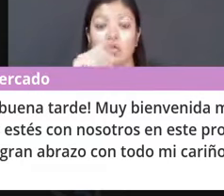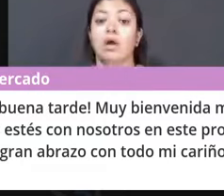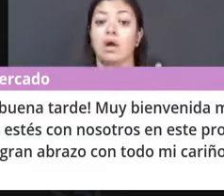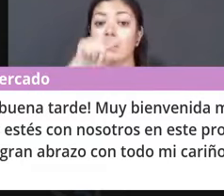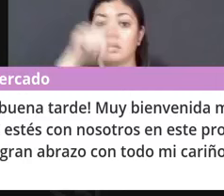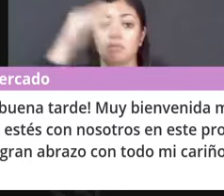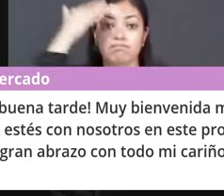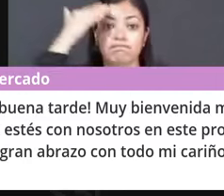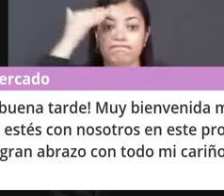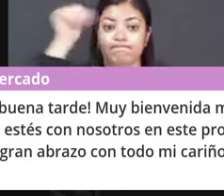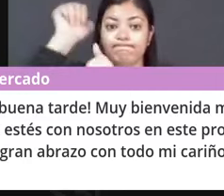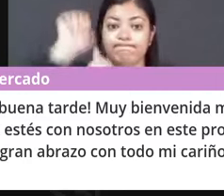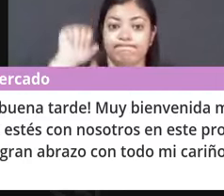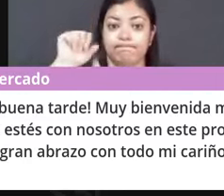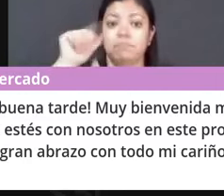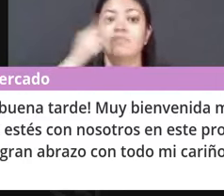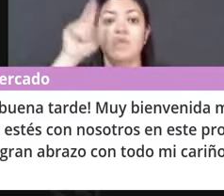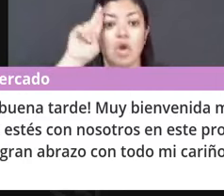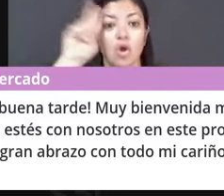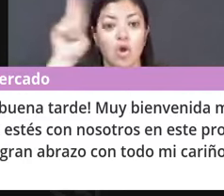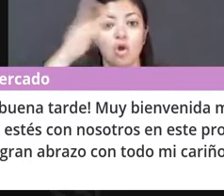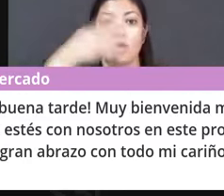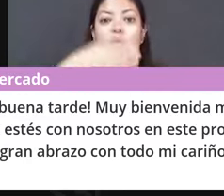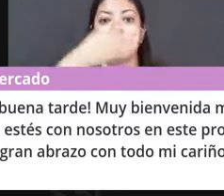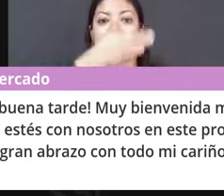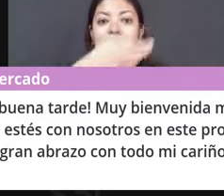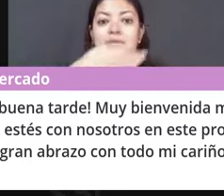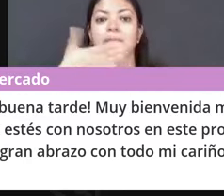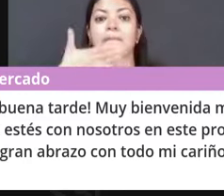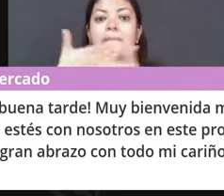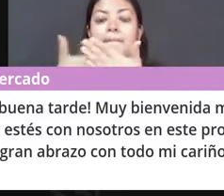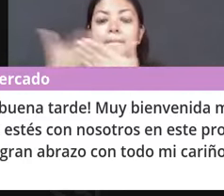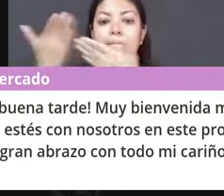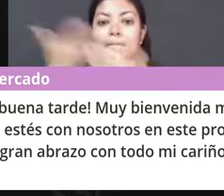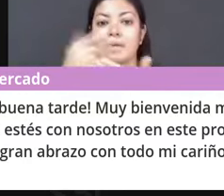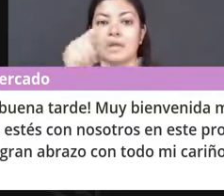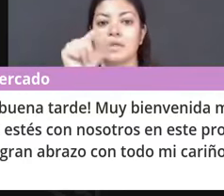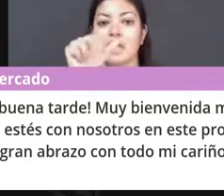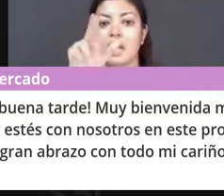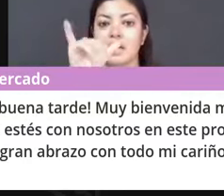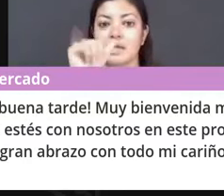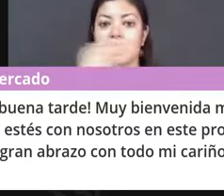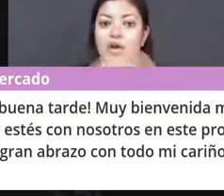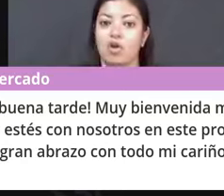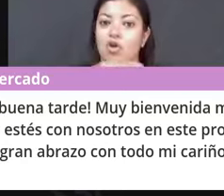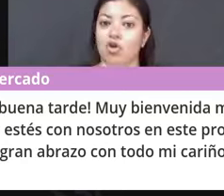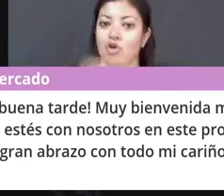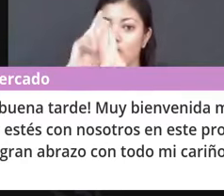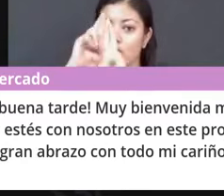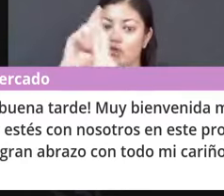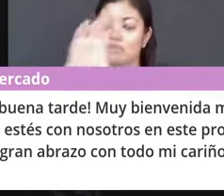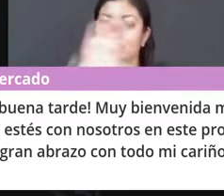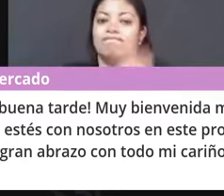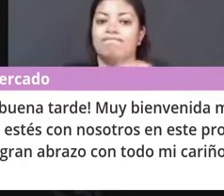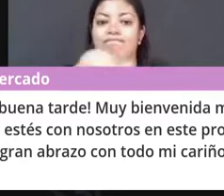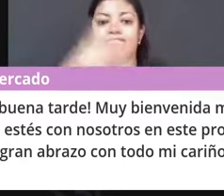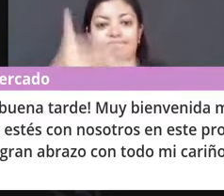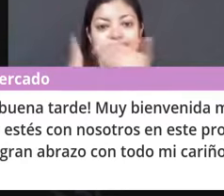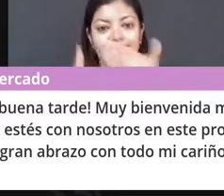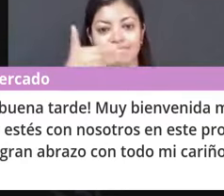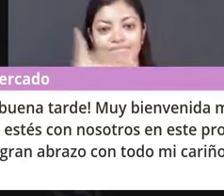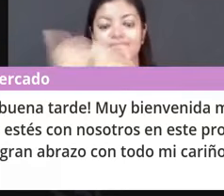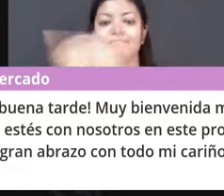encabeza. Y dice, hola, muy buenas tardes, muy bienvenida mi querida Tania, es un honor que estés con nosotros en este programa tan noble. Recibe un